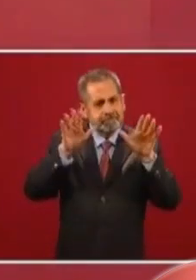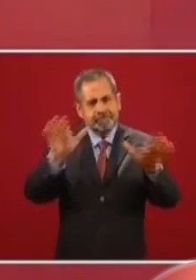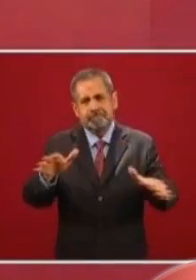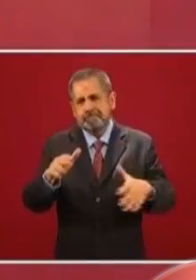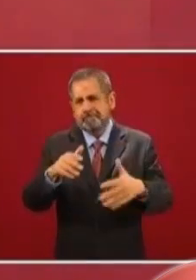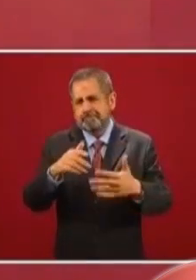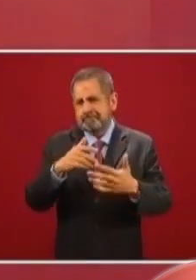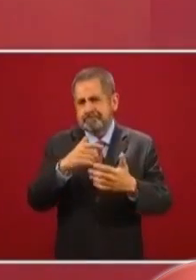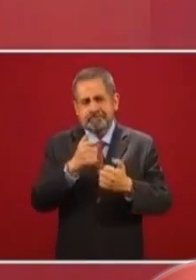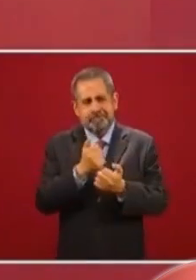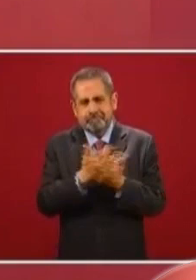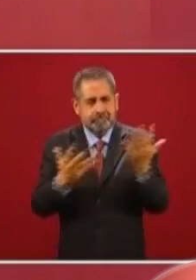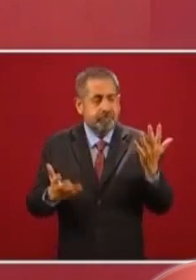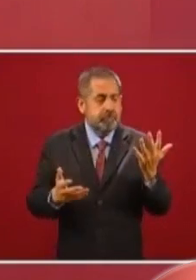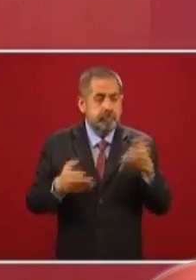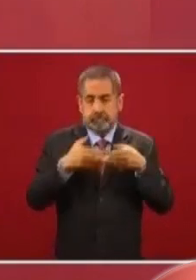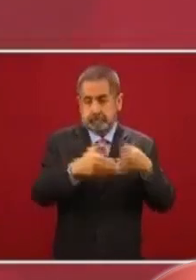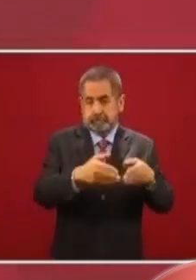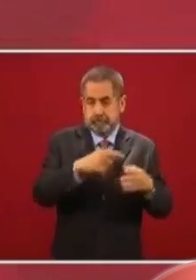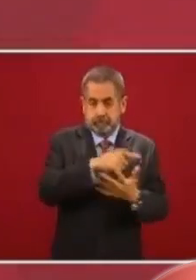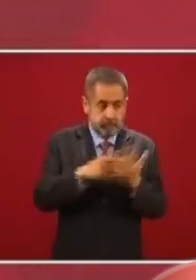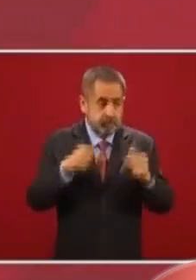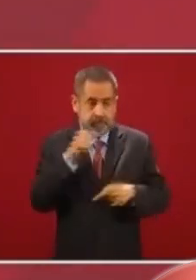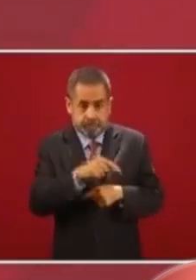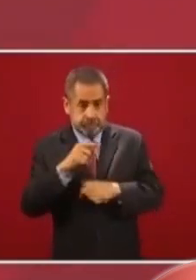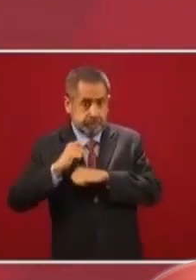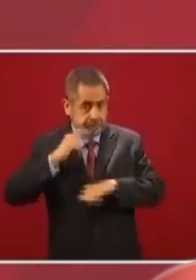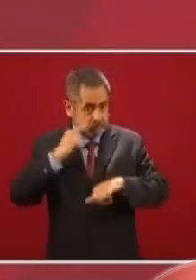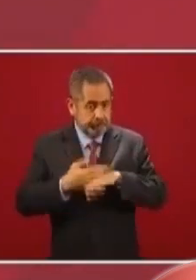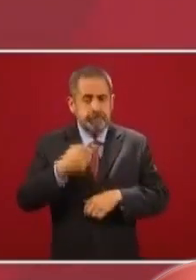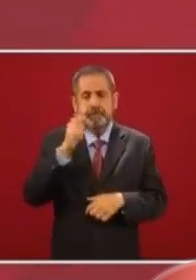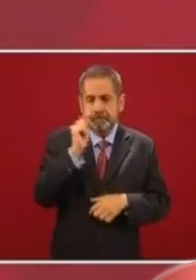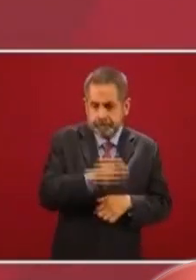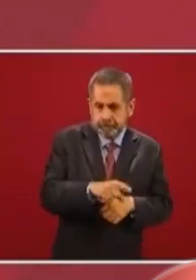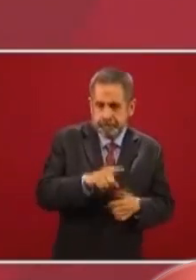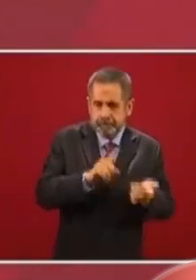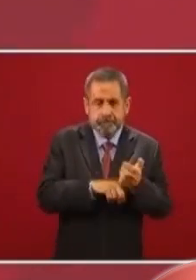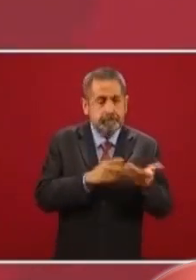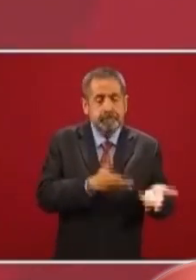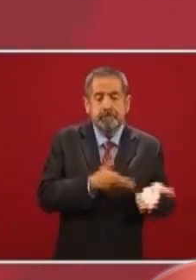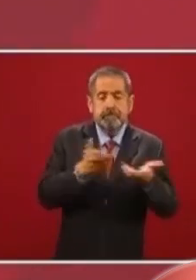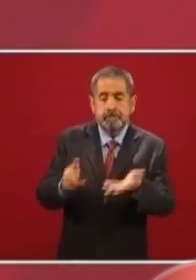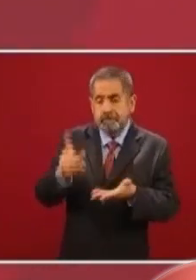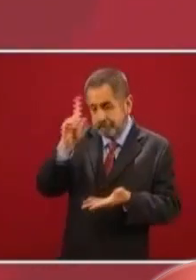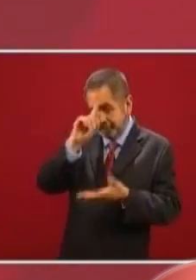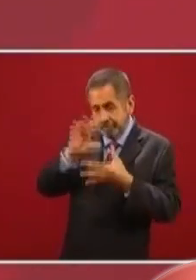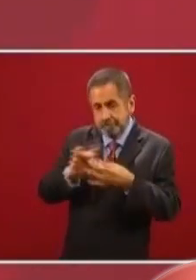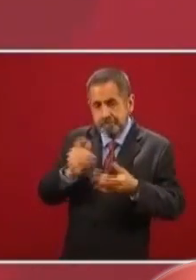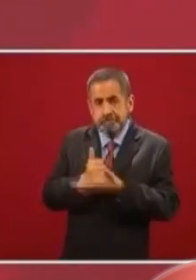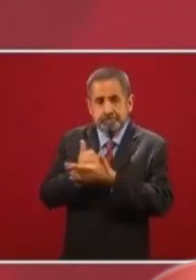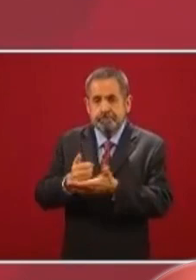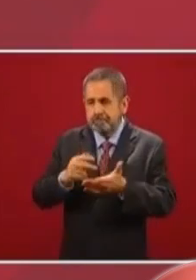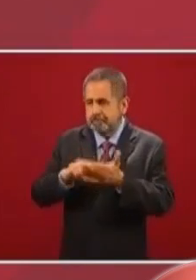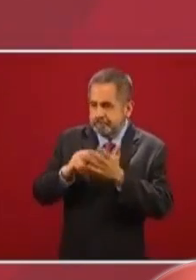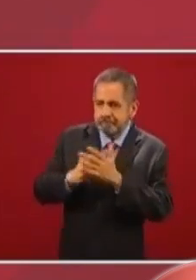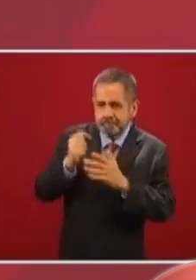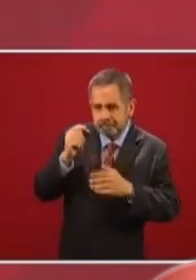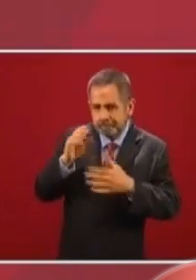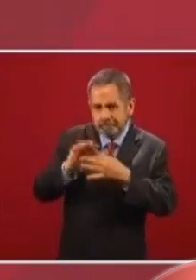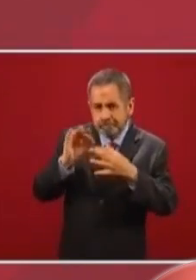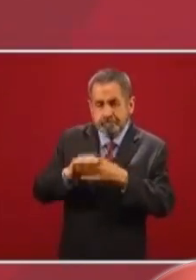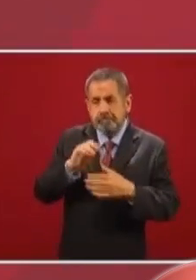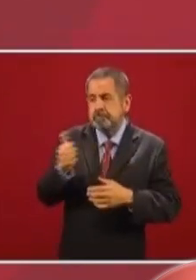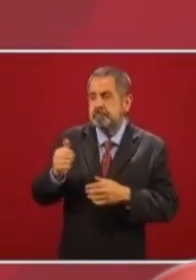aérea y portuaria. Por supuesto, también presta asistencia técnica a